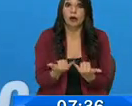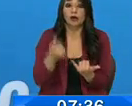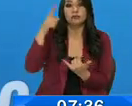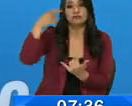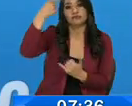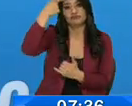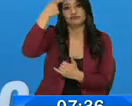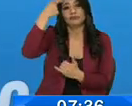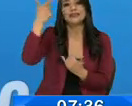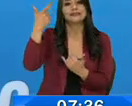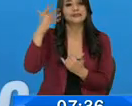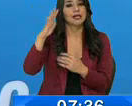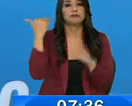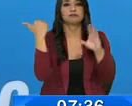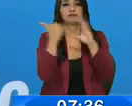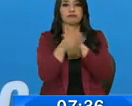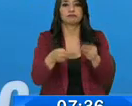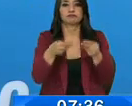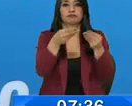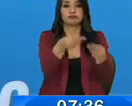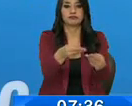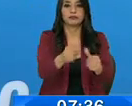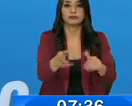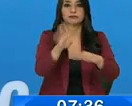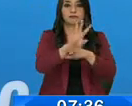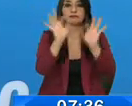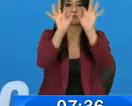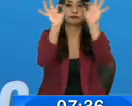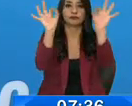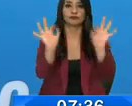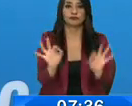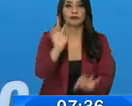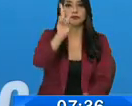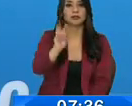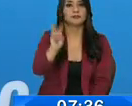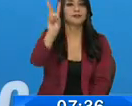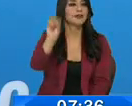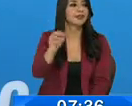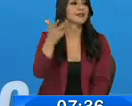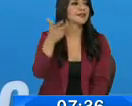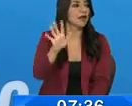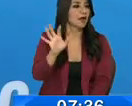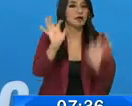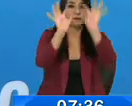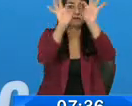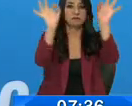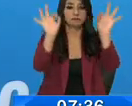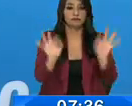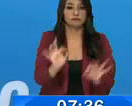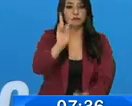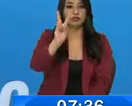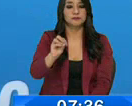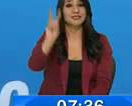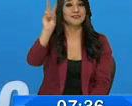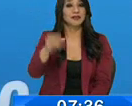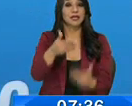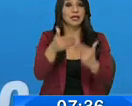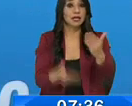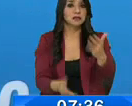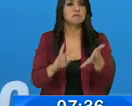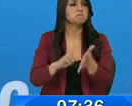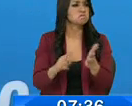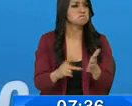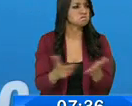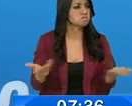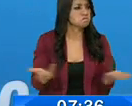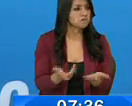ya envió a la Asamblea también la proforma para el año 2020. La proforma para el año 2020 contempla una